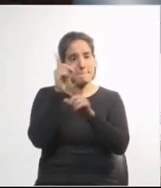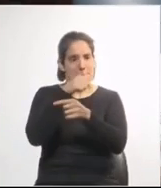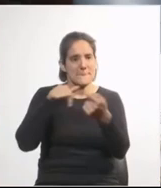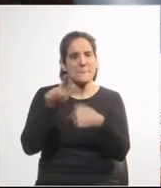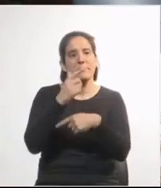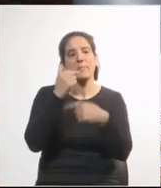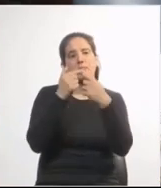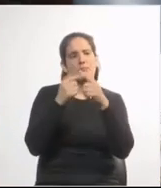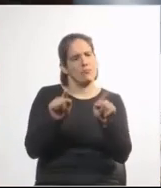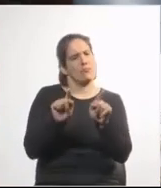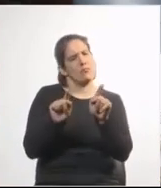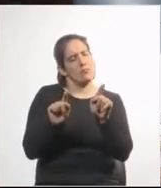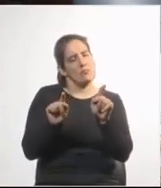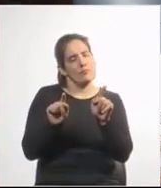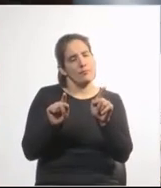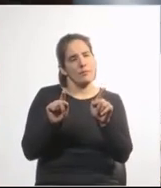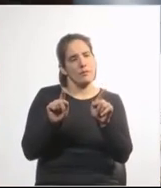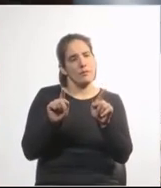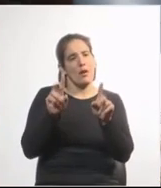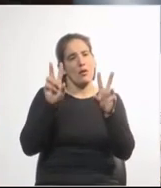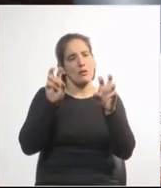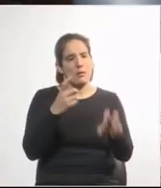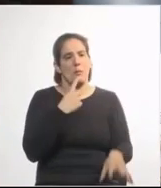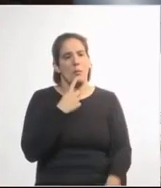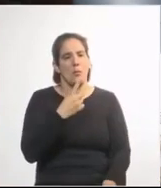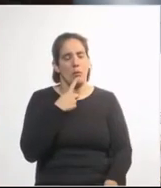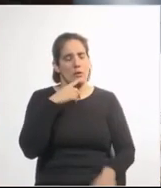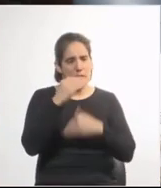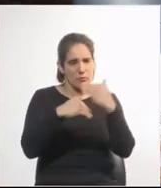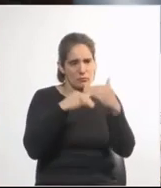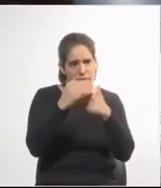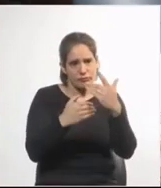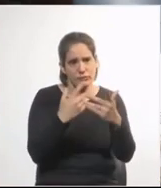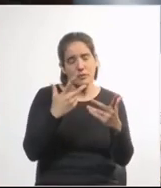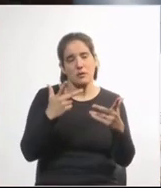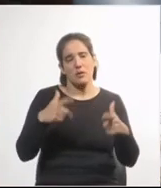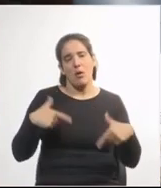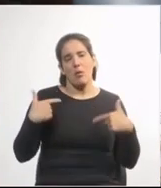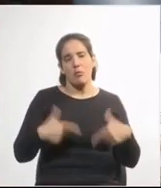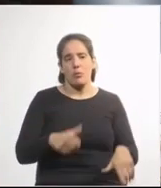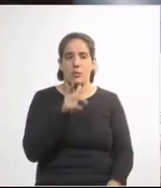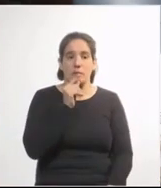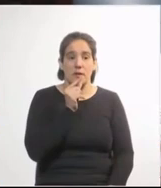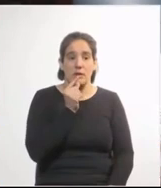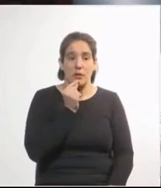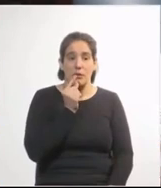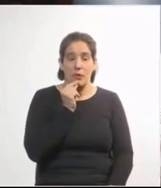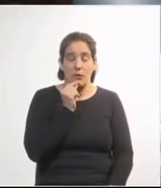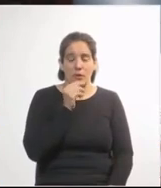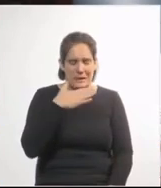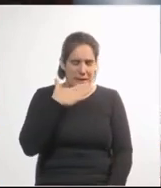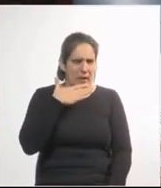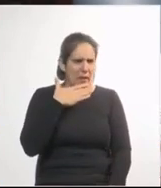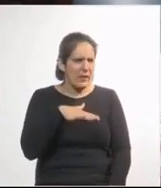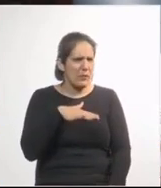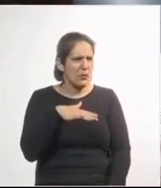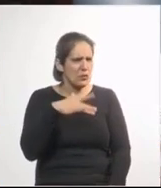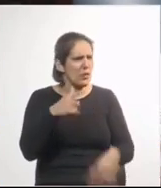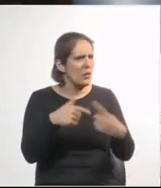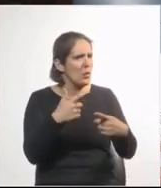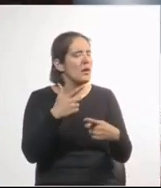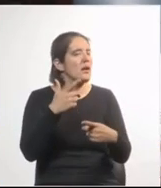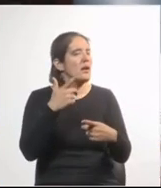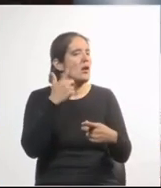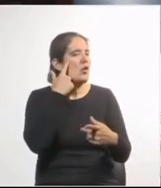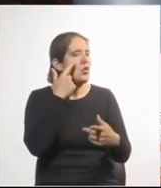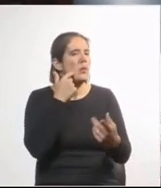Tenemos diferencias importantes con las políticas desarrolladas por el Ministerio del Interior. Entendemos que más allá de algunos